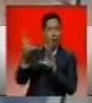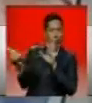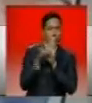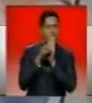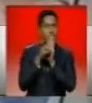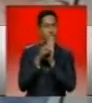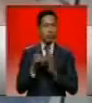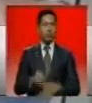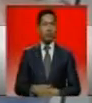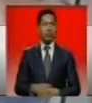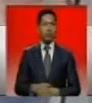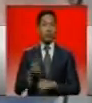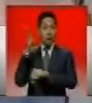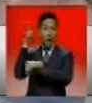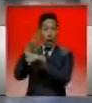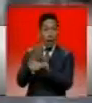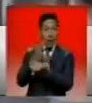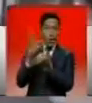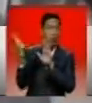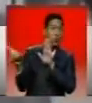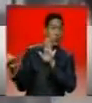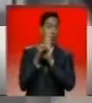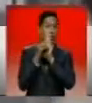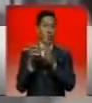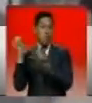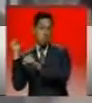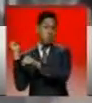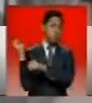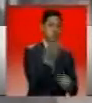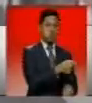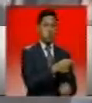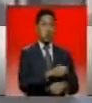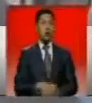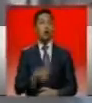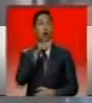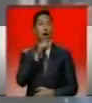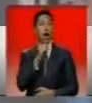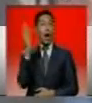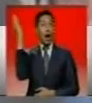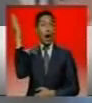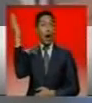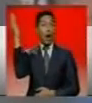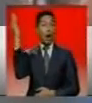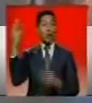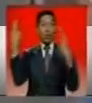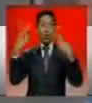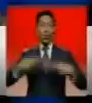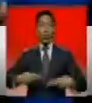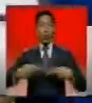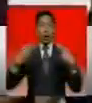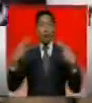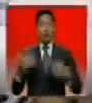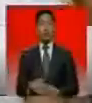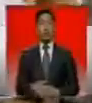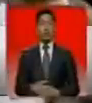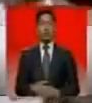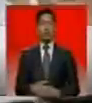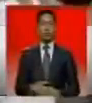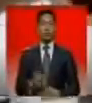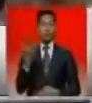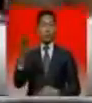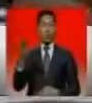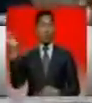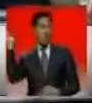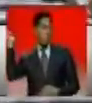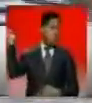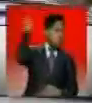Una cámara de seguridad registró el ataque con un garrote que sufrió el alcalde Ronald Farfán de Guaquillas. El atentado le produjo